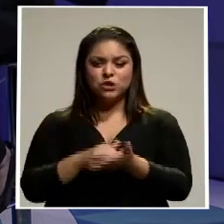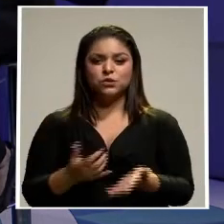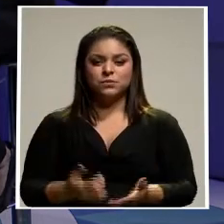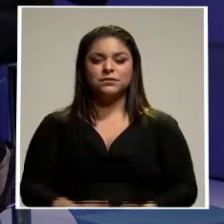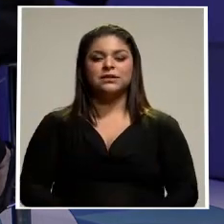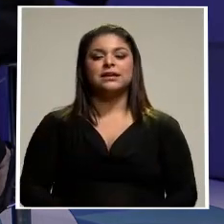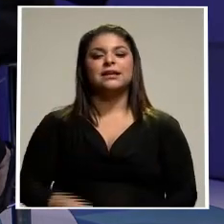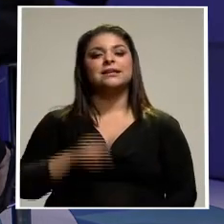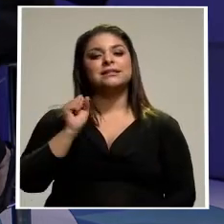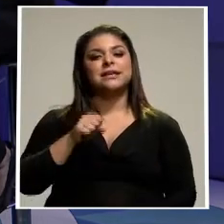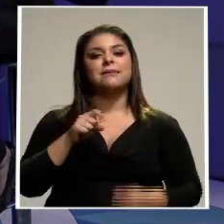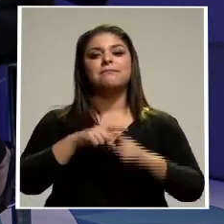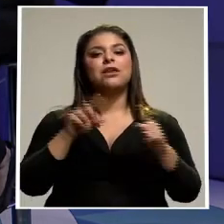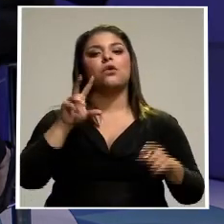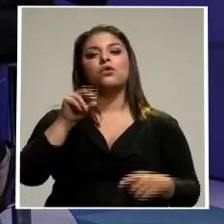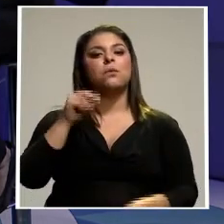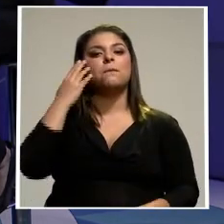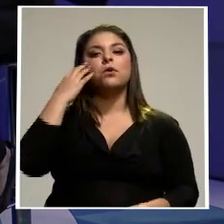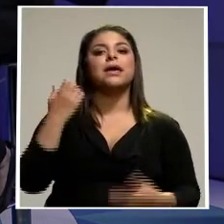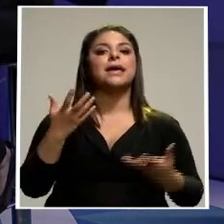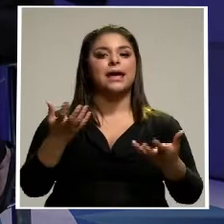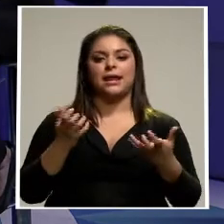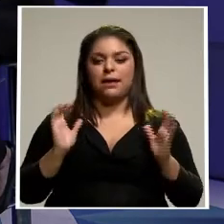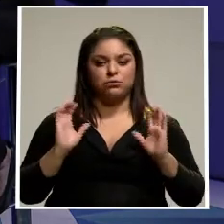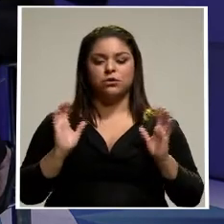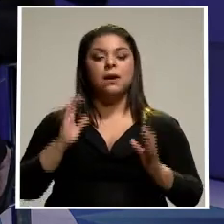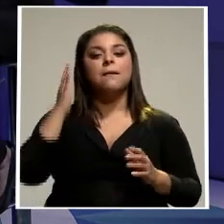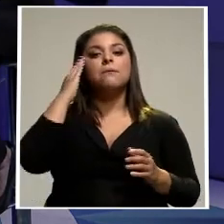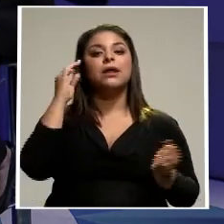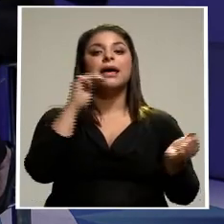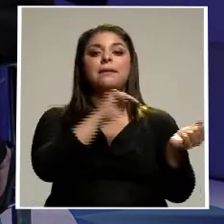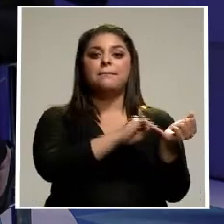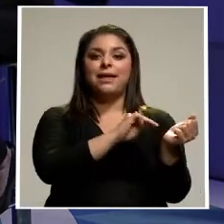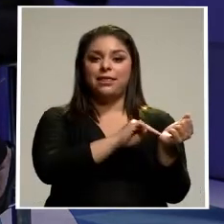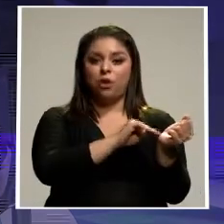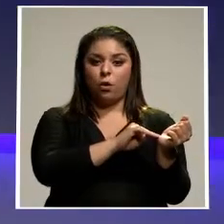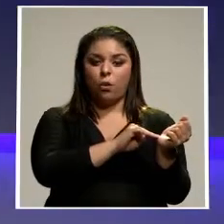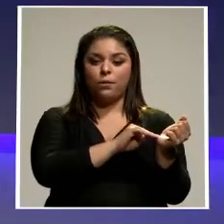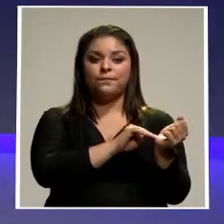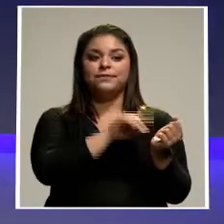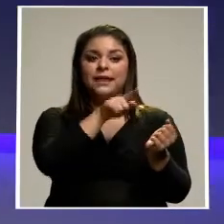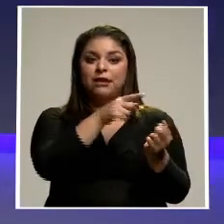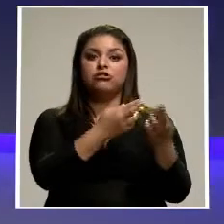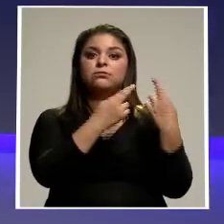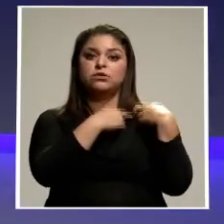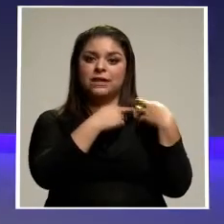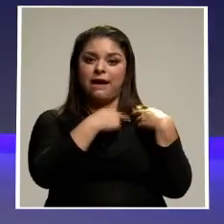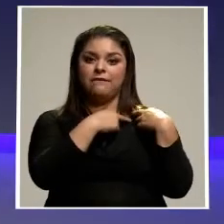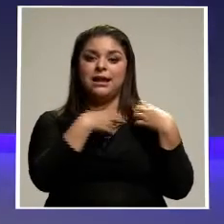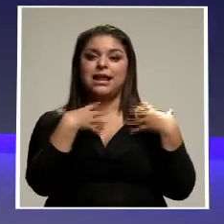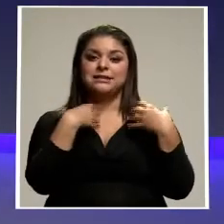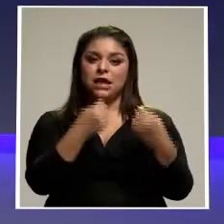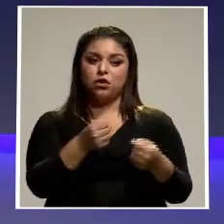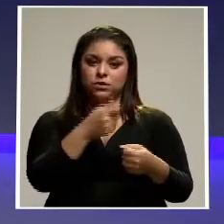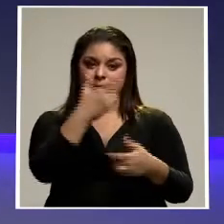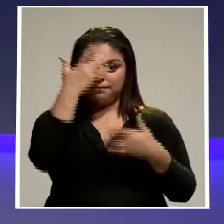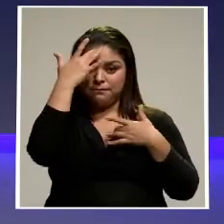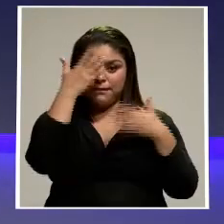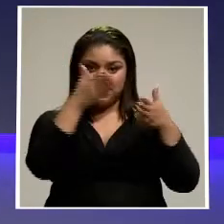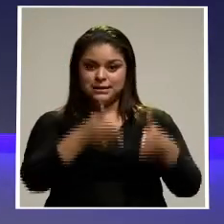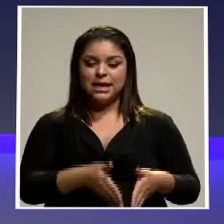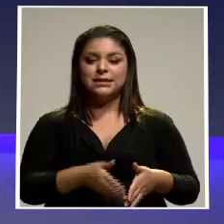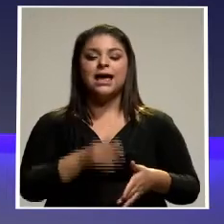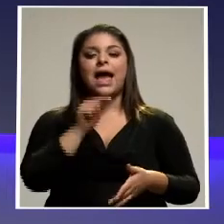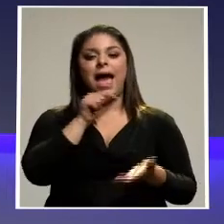Pero no porque nosotros queremos, sino porque el médico tratante, que es el responsable de la salud del paciente, así lo dice